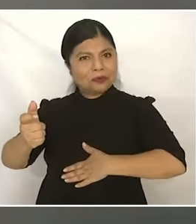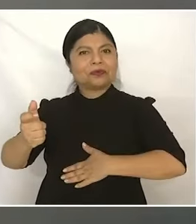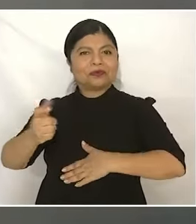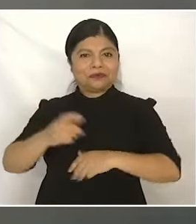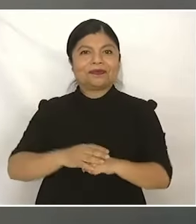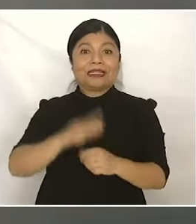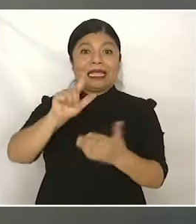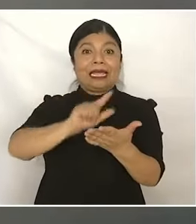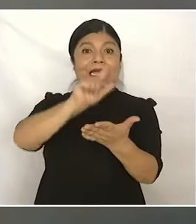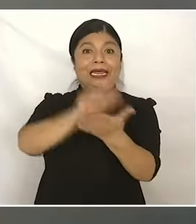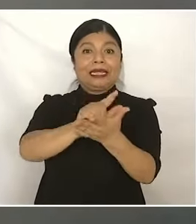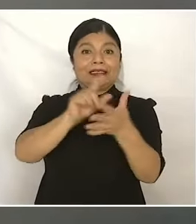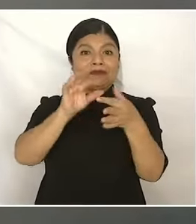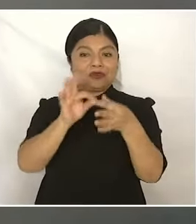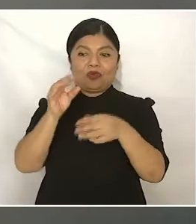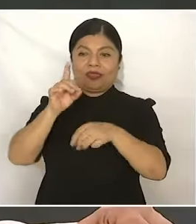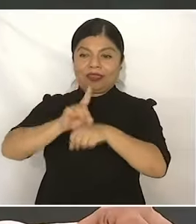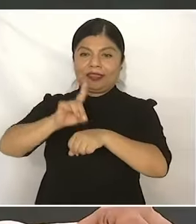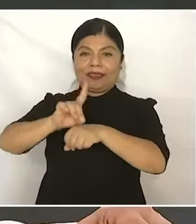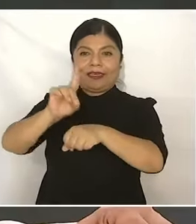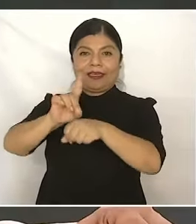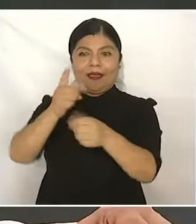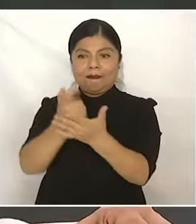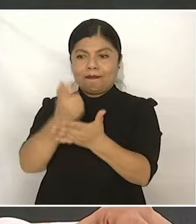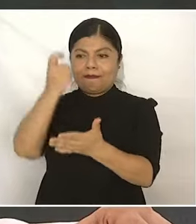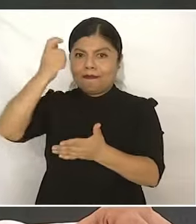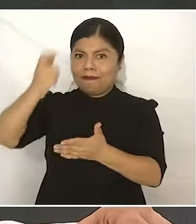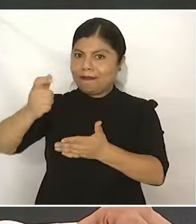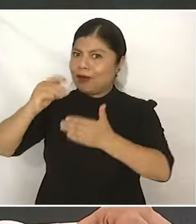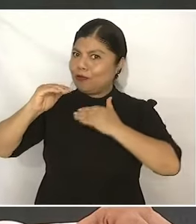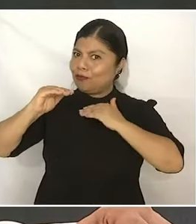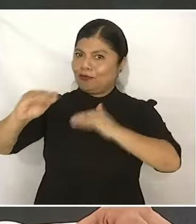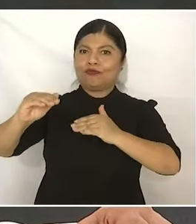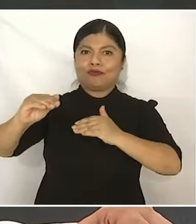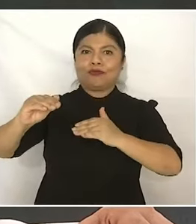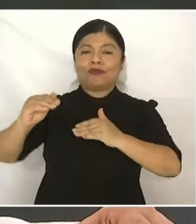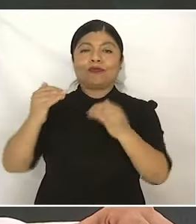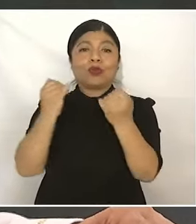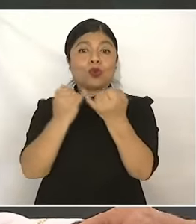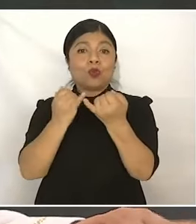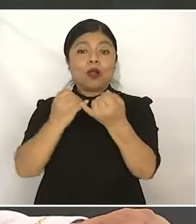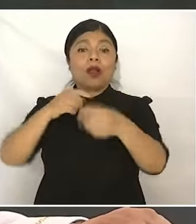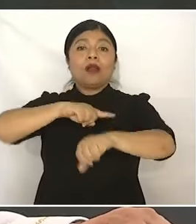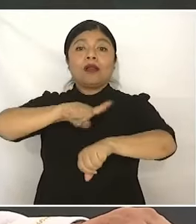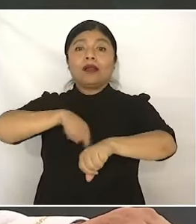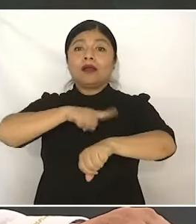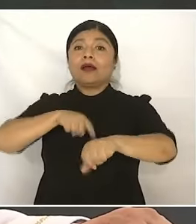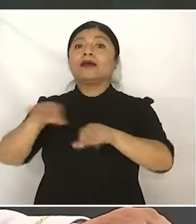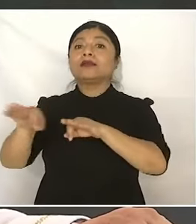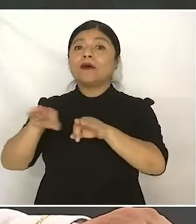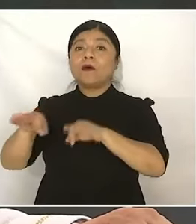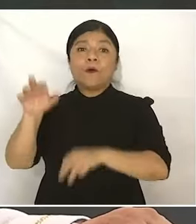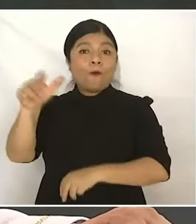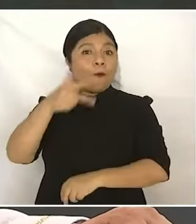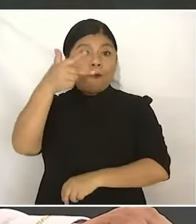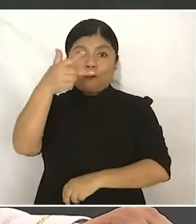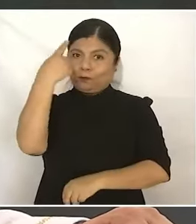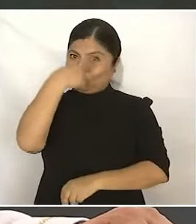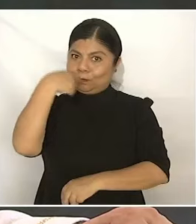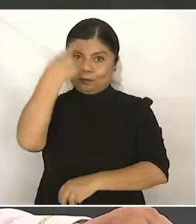la jornada de 8 horas, porque ¿saben cuánto trabajaban los obreros en el